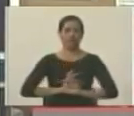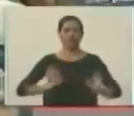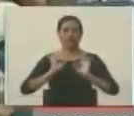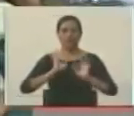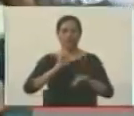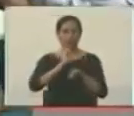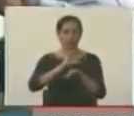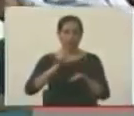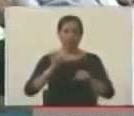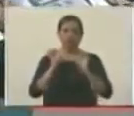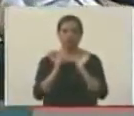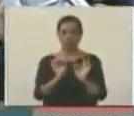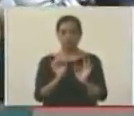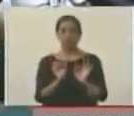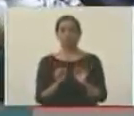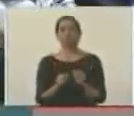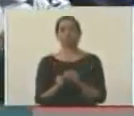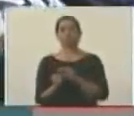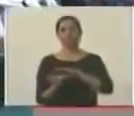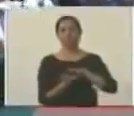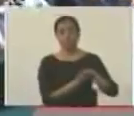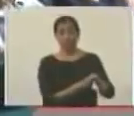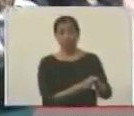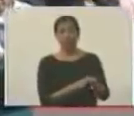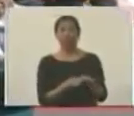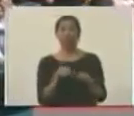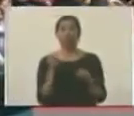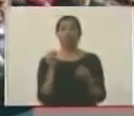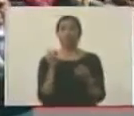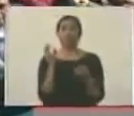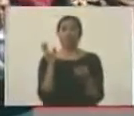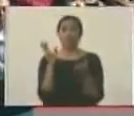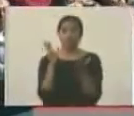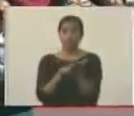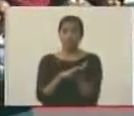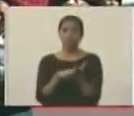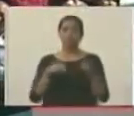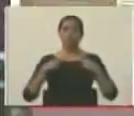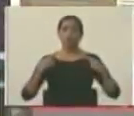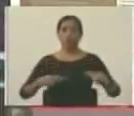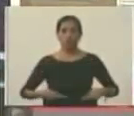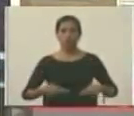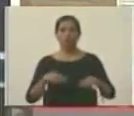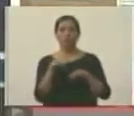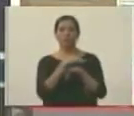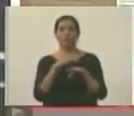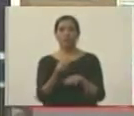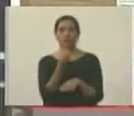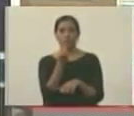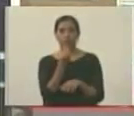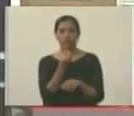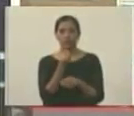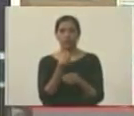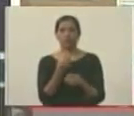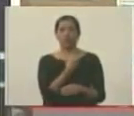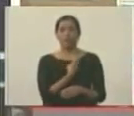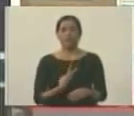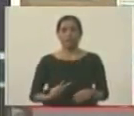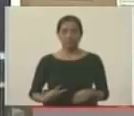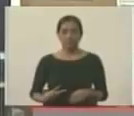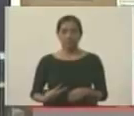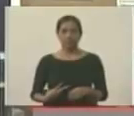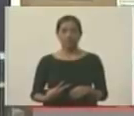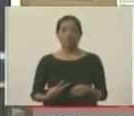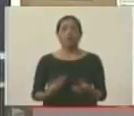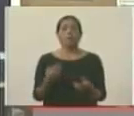En segundo lugar, le aprobé los recursos al Ministerio de Alimentación a través de la vicepresidenta